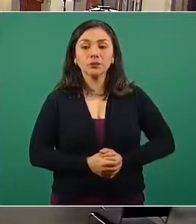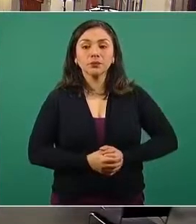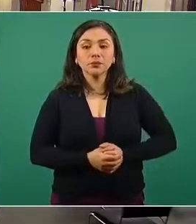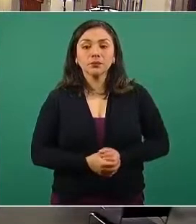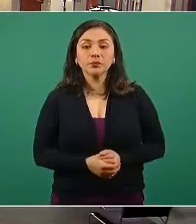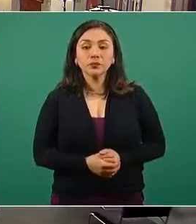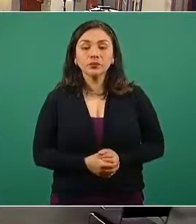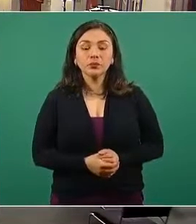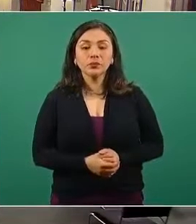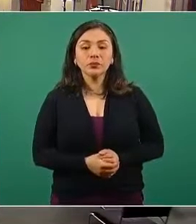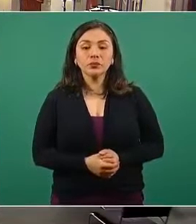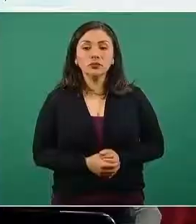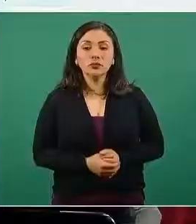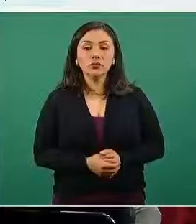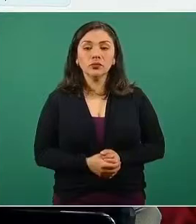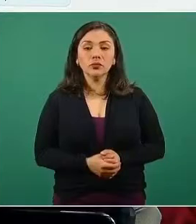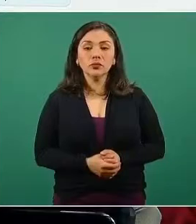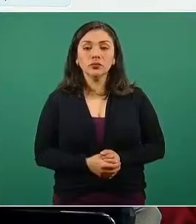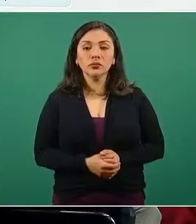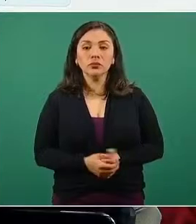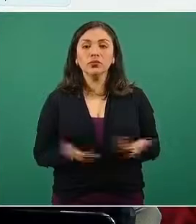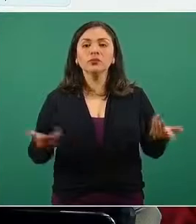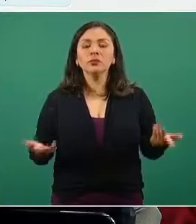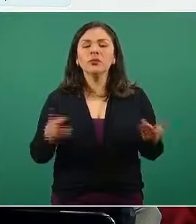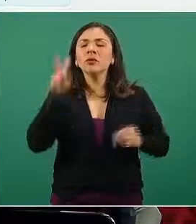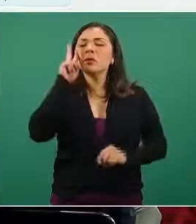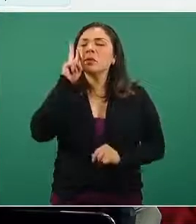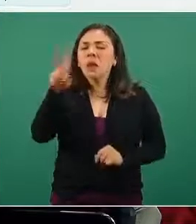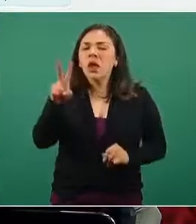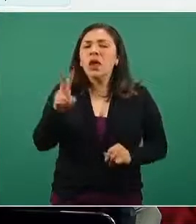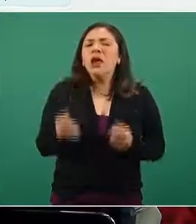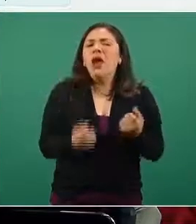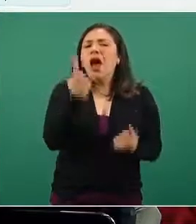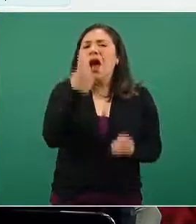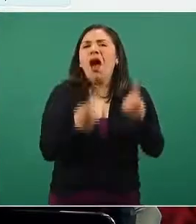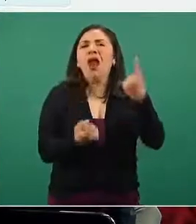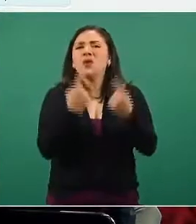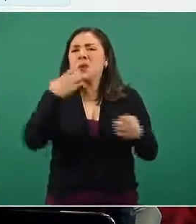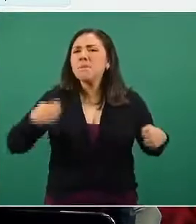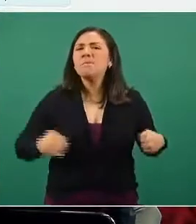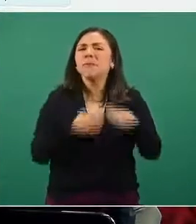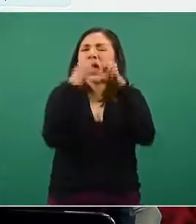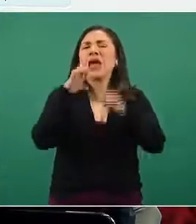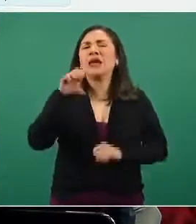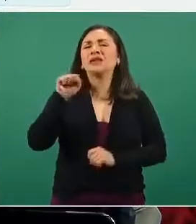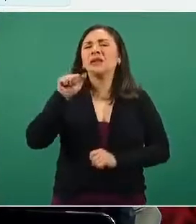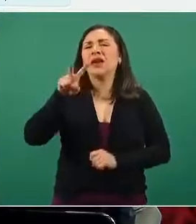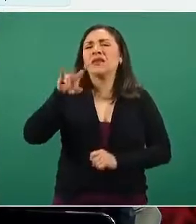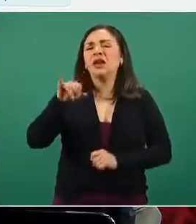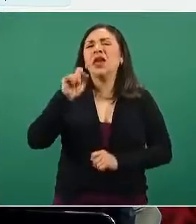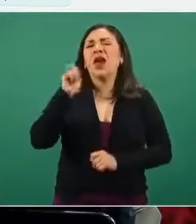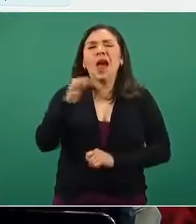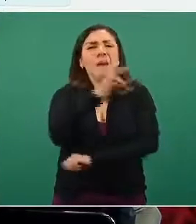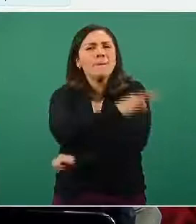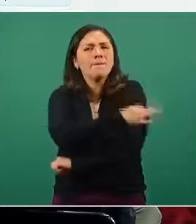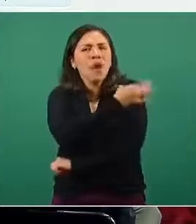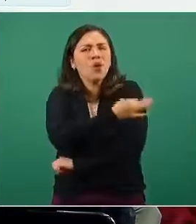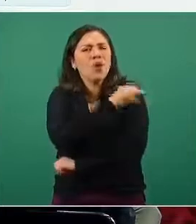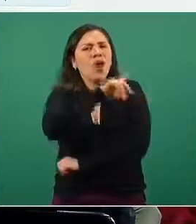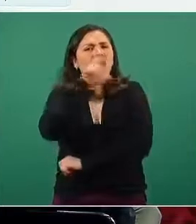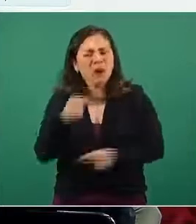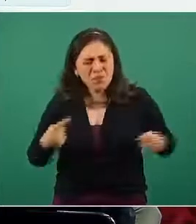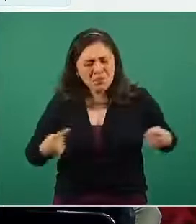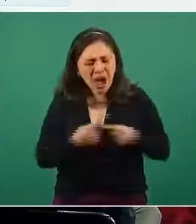tenemos el comportamiento y cómo se han estado presentando los eventos supuestamente atribuibles a vacunación